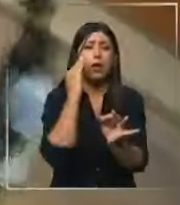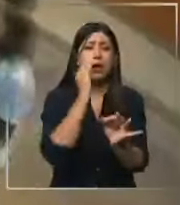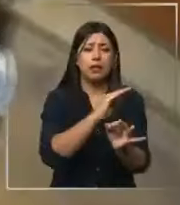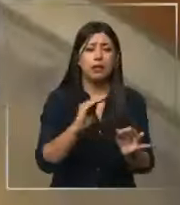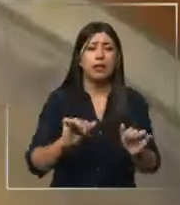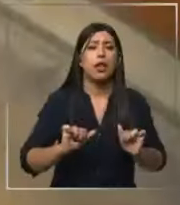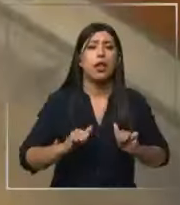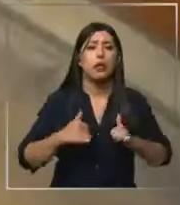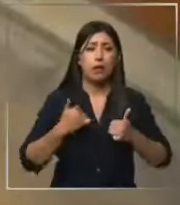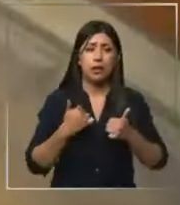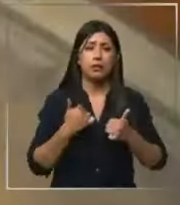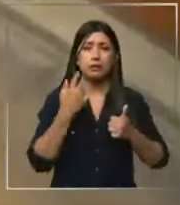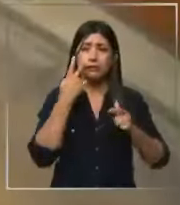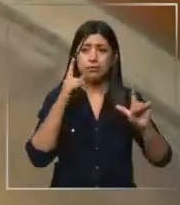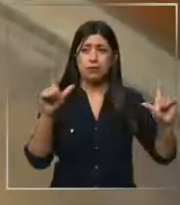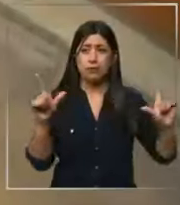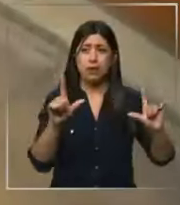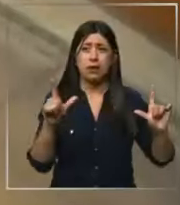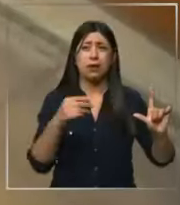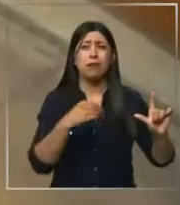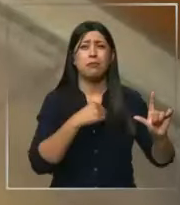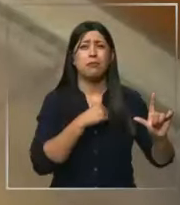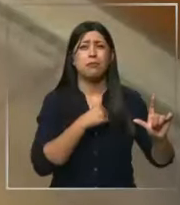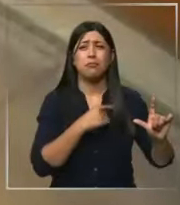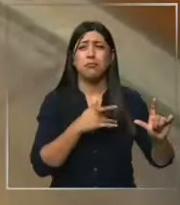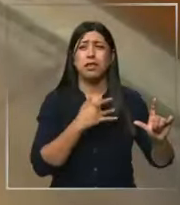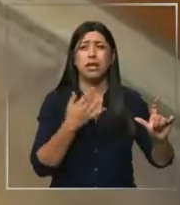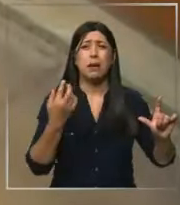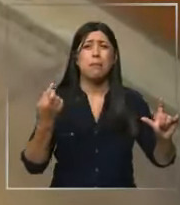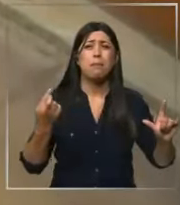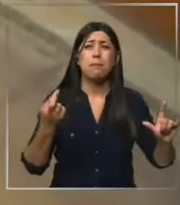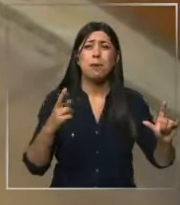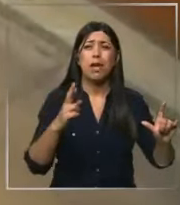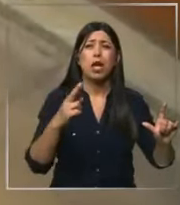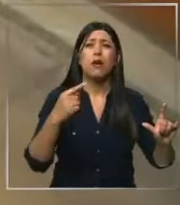adolescencia. Imágenes que entristecen aún más cuando las víctimas son niñas.